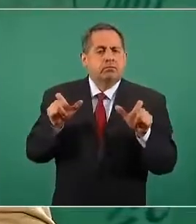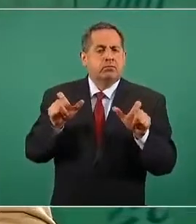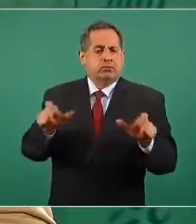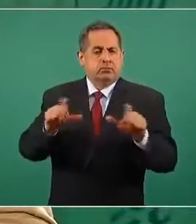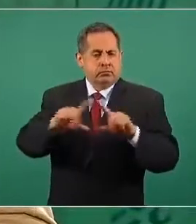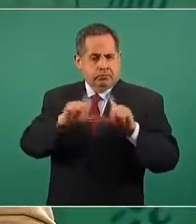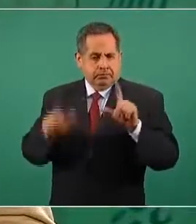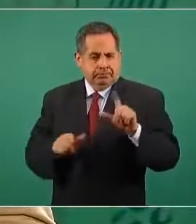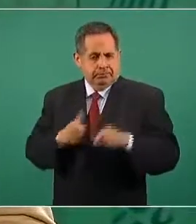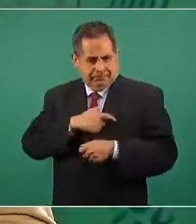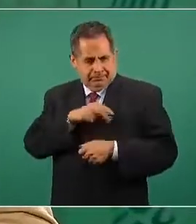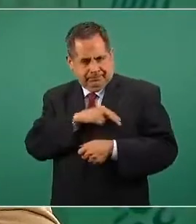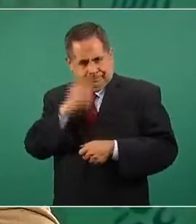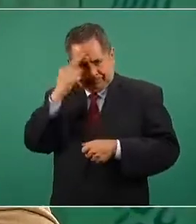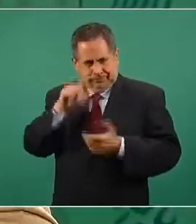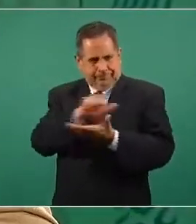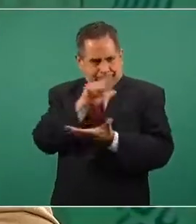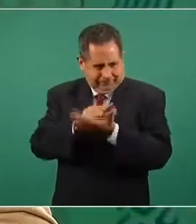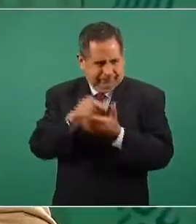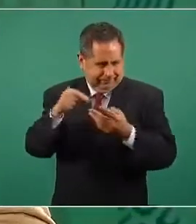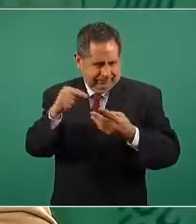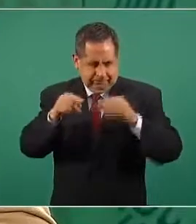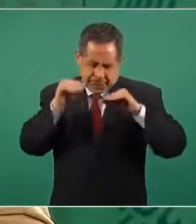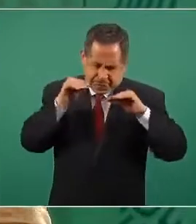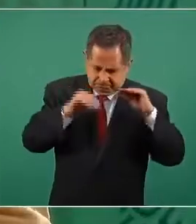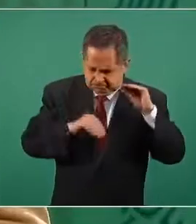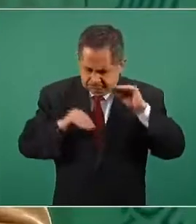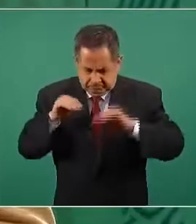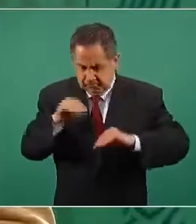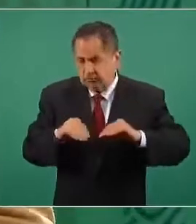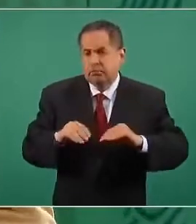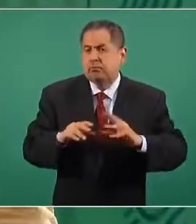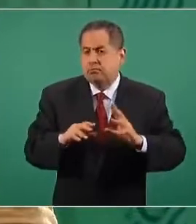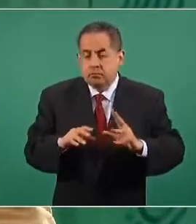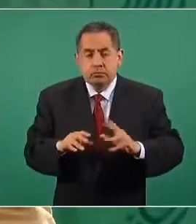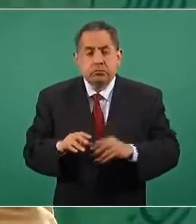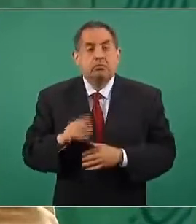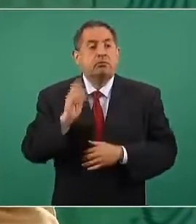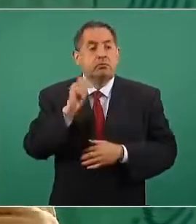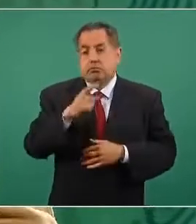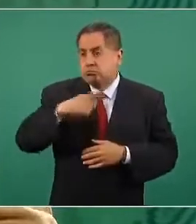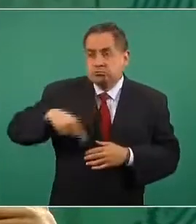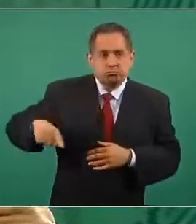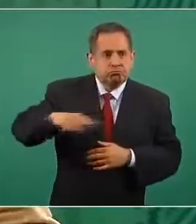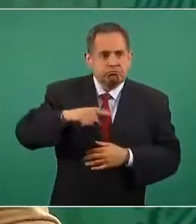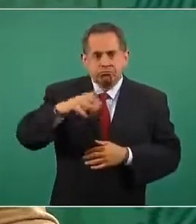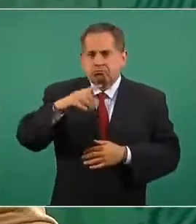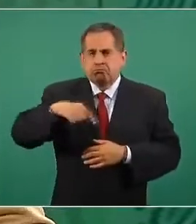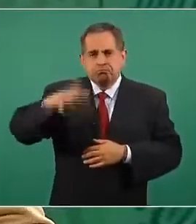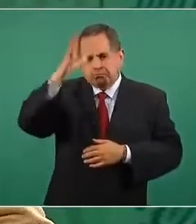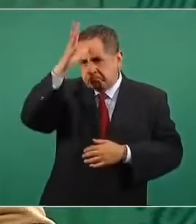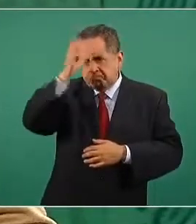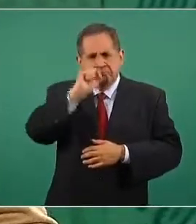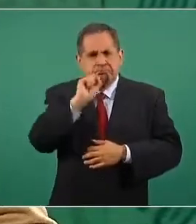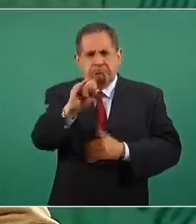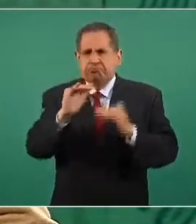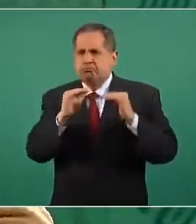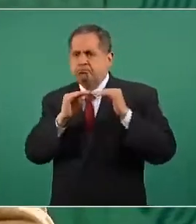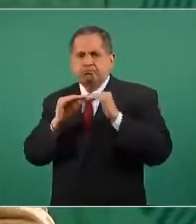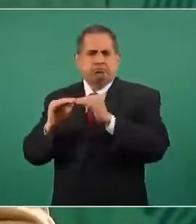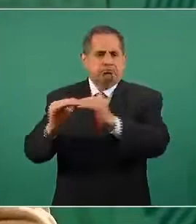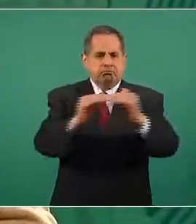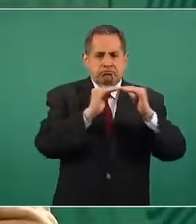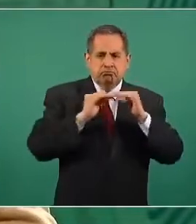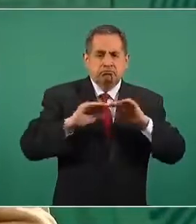y las leyes sobre Guardia Nacional, cómo tuvimos el consenso unánime